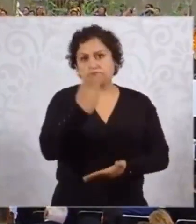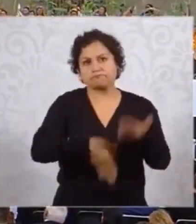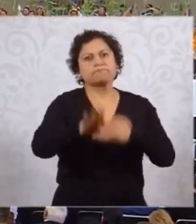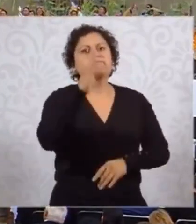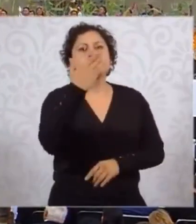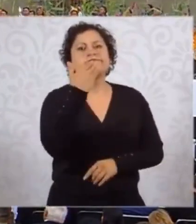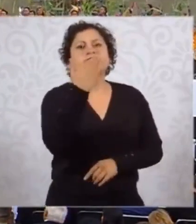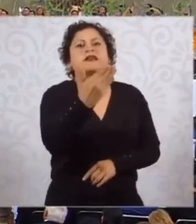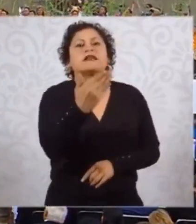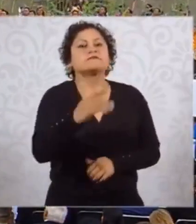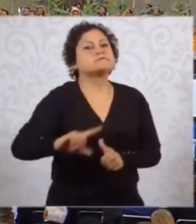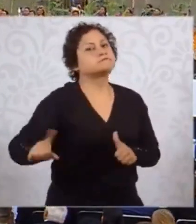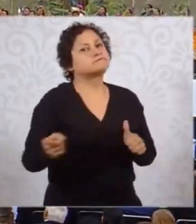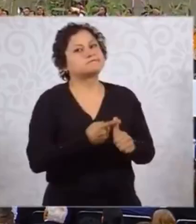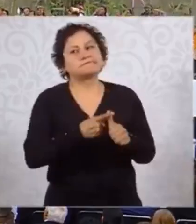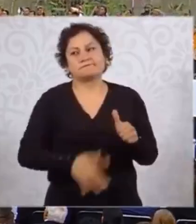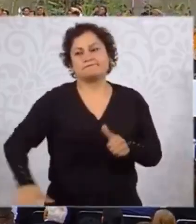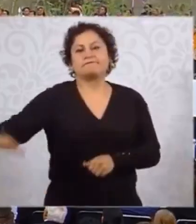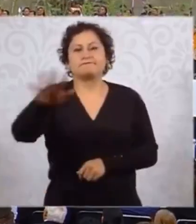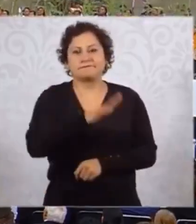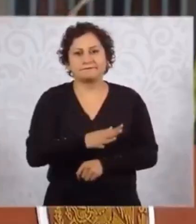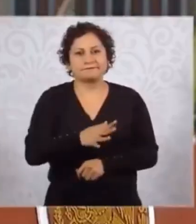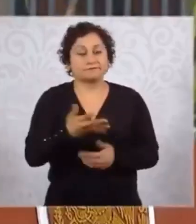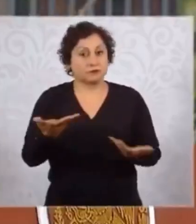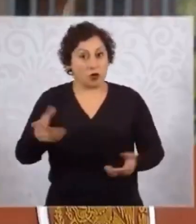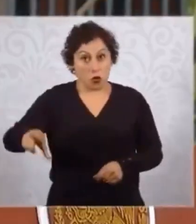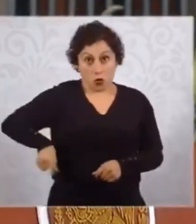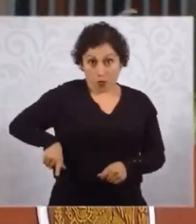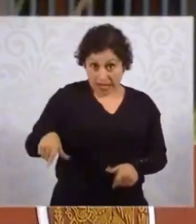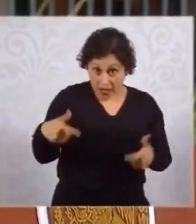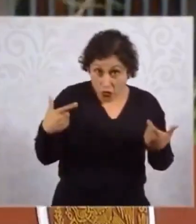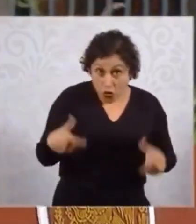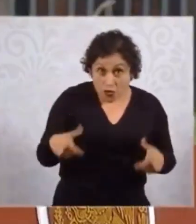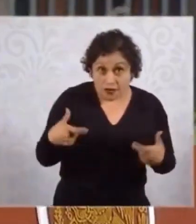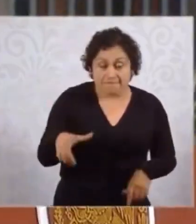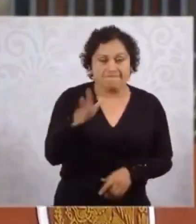No puede haber gobierno rico